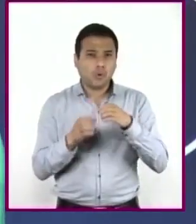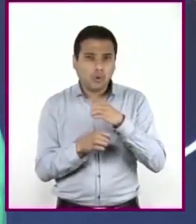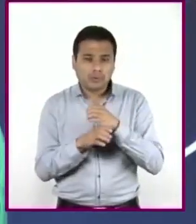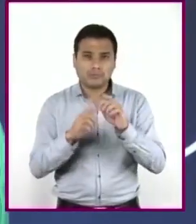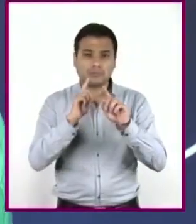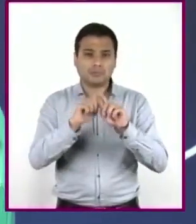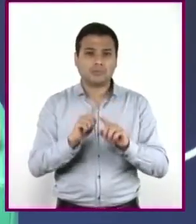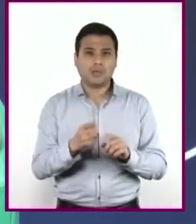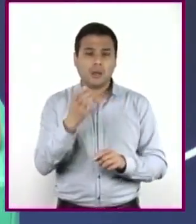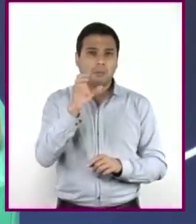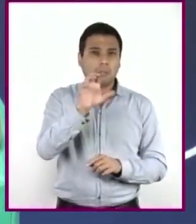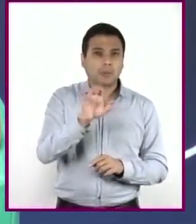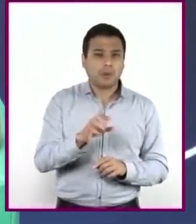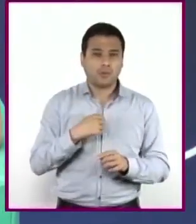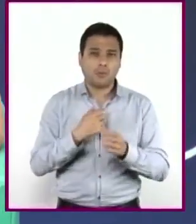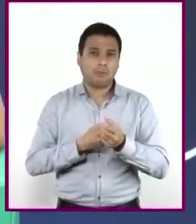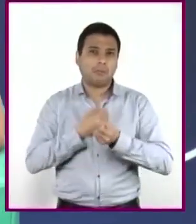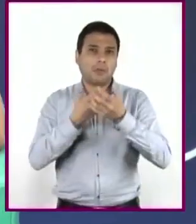contenido para